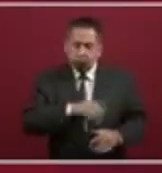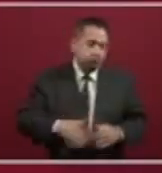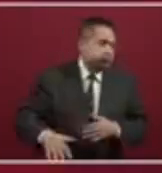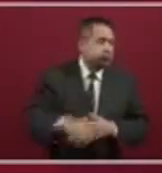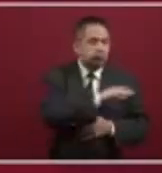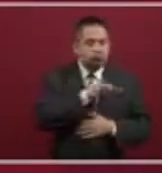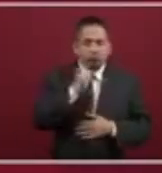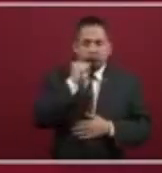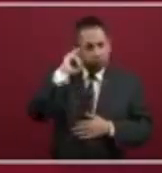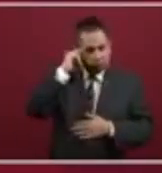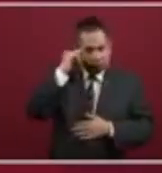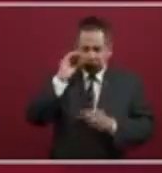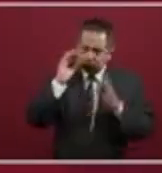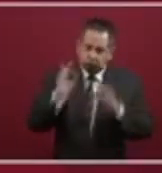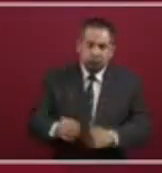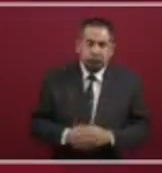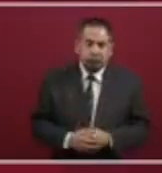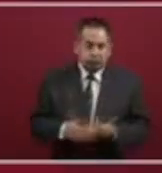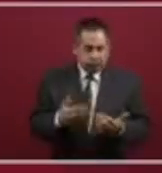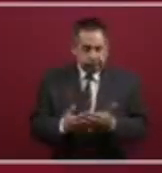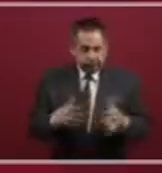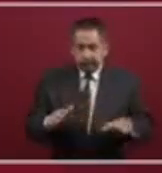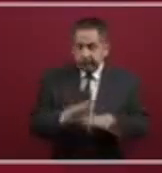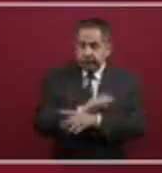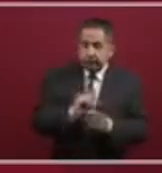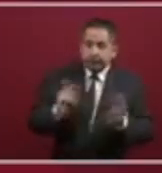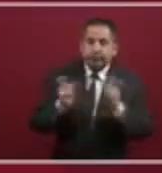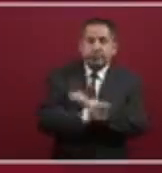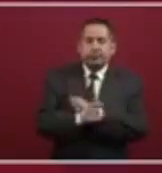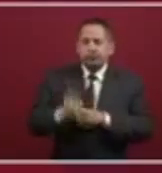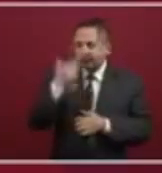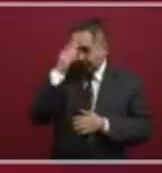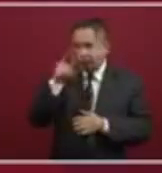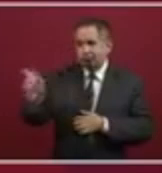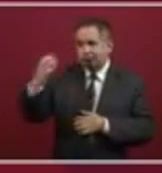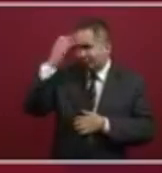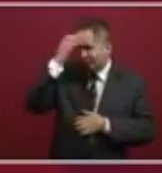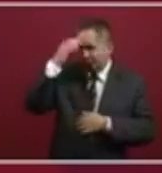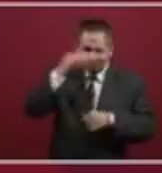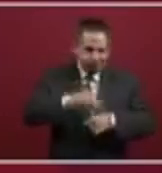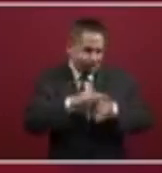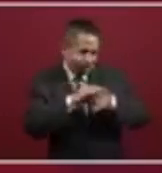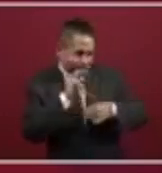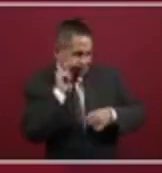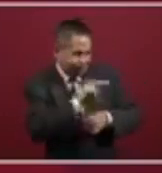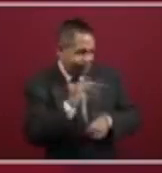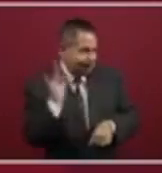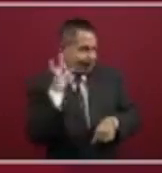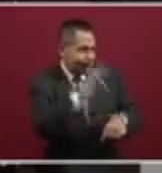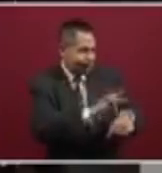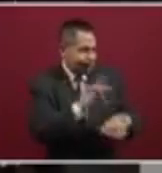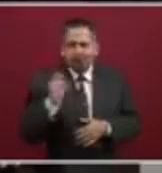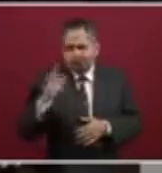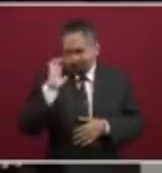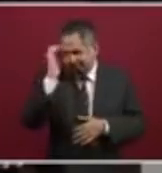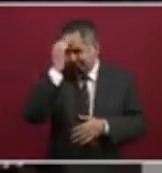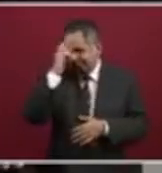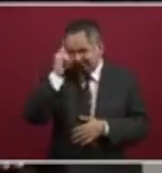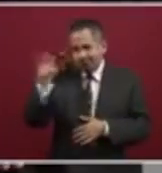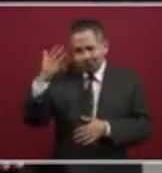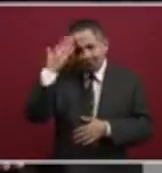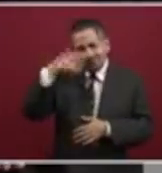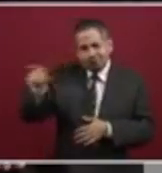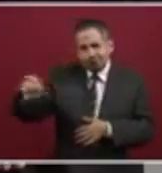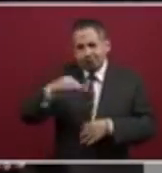las cosas han cambiado porque sabemos que conoce usted la realidad de nuestras comunidades y pueblos indígenas y